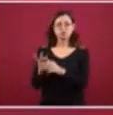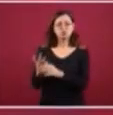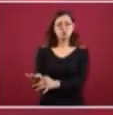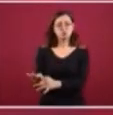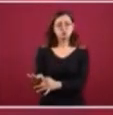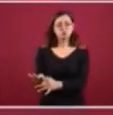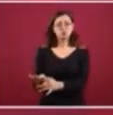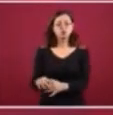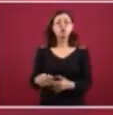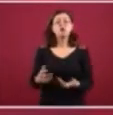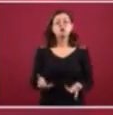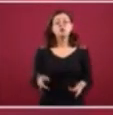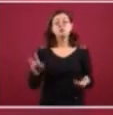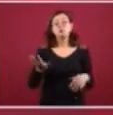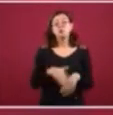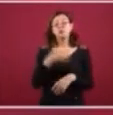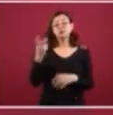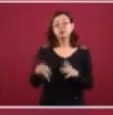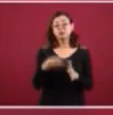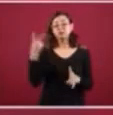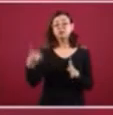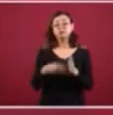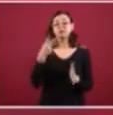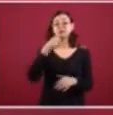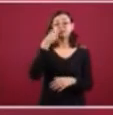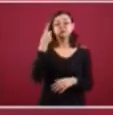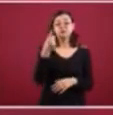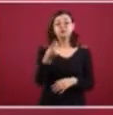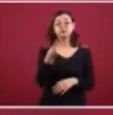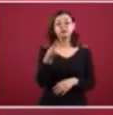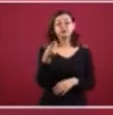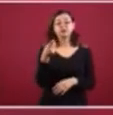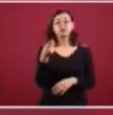hemos dicho que aquí